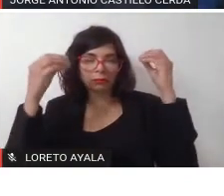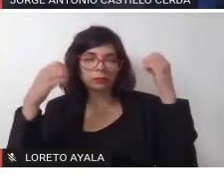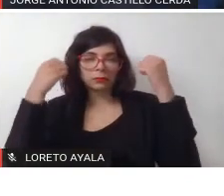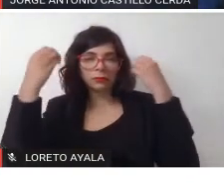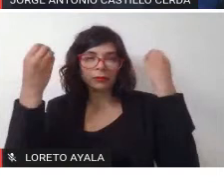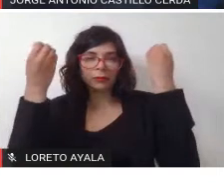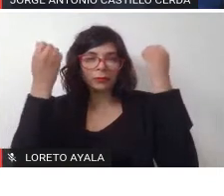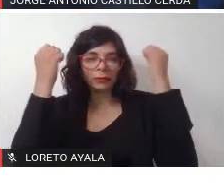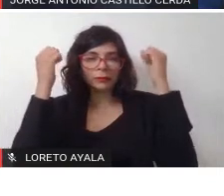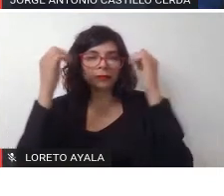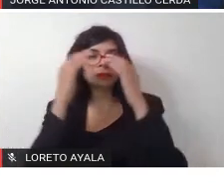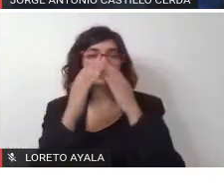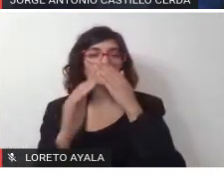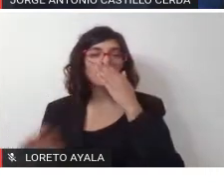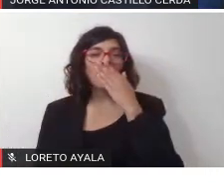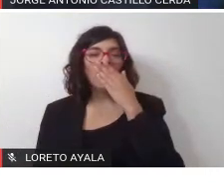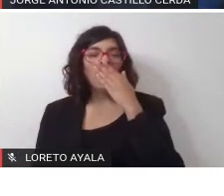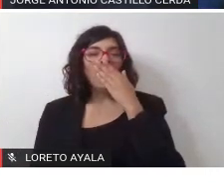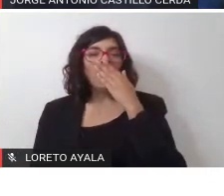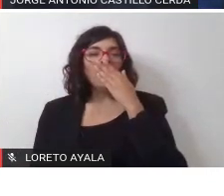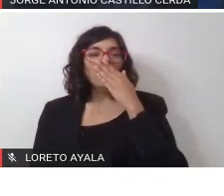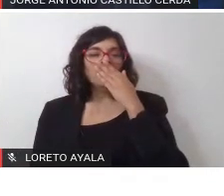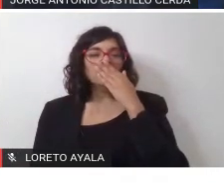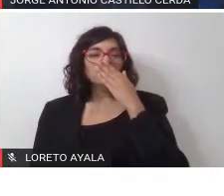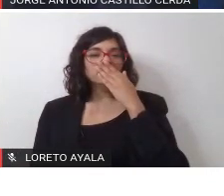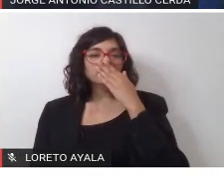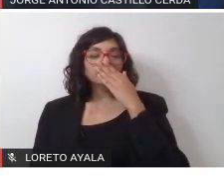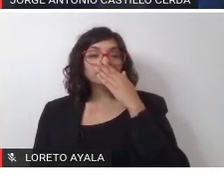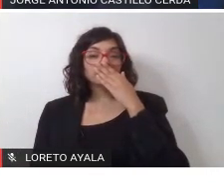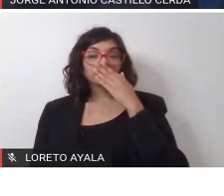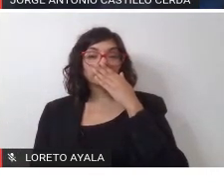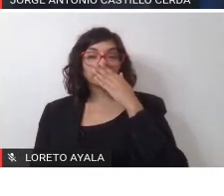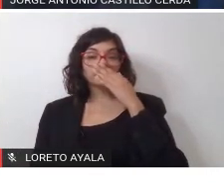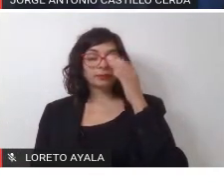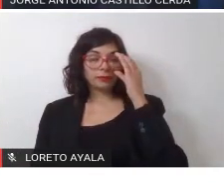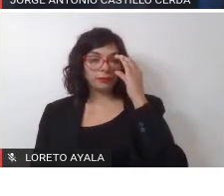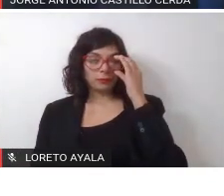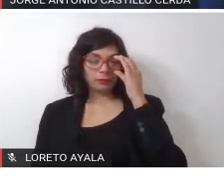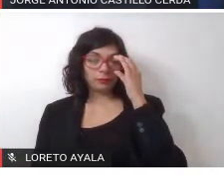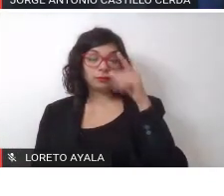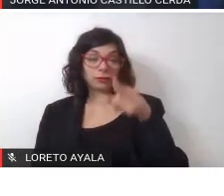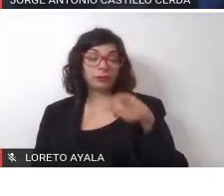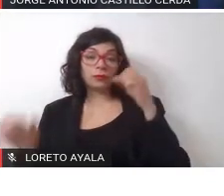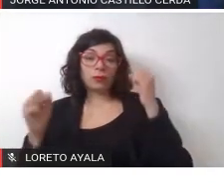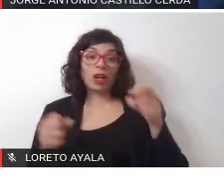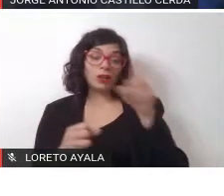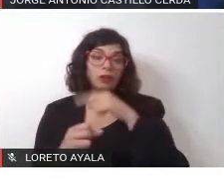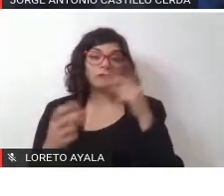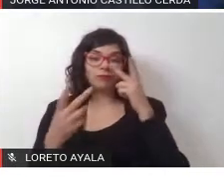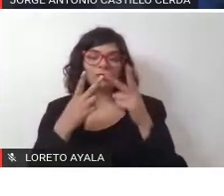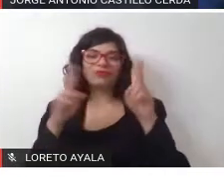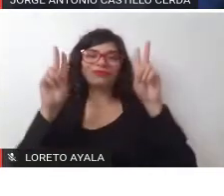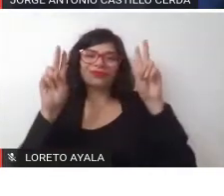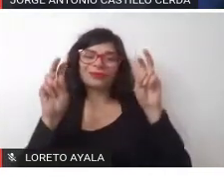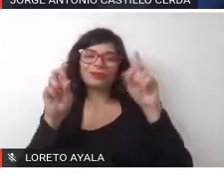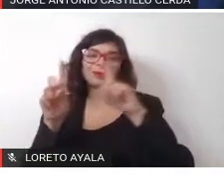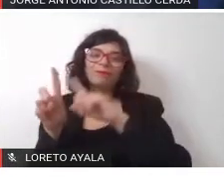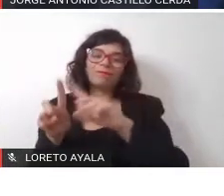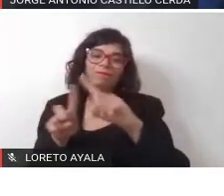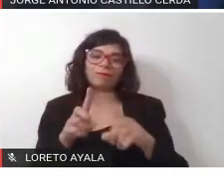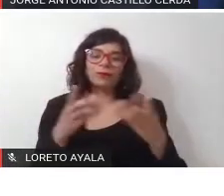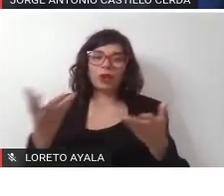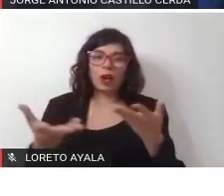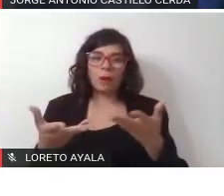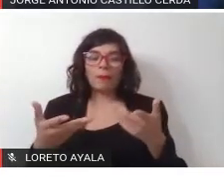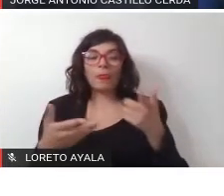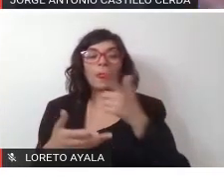capacitaciones. Aquí podemos discrepar en la calidad, en los temas, en todo, pero la intencionalidad es usar de